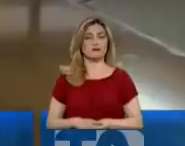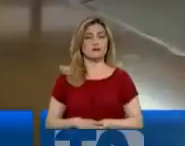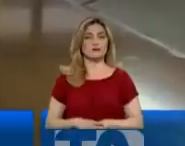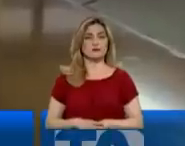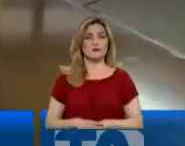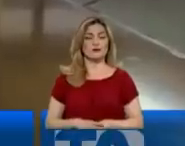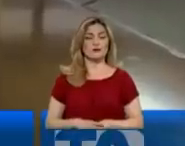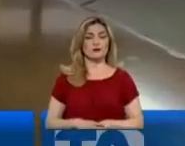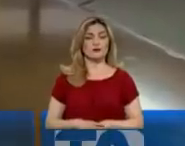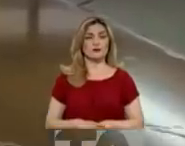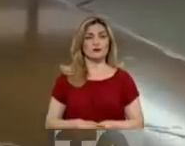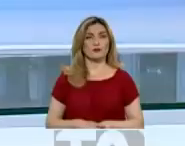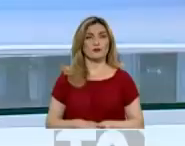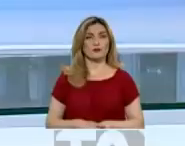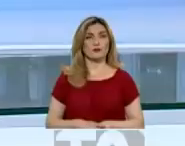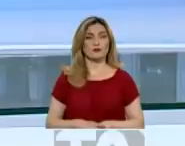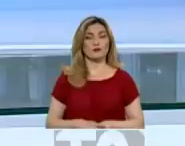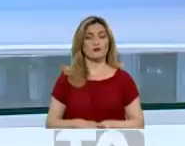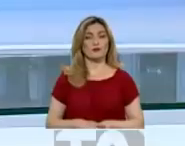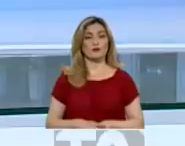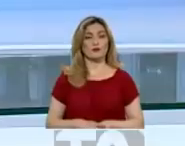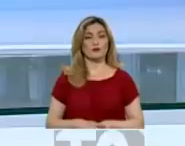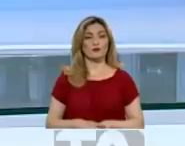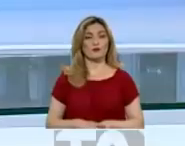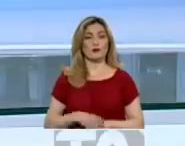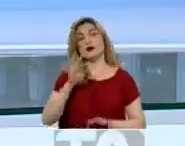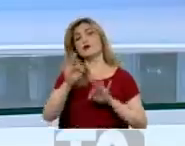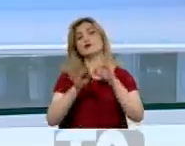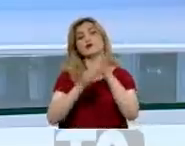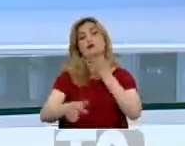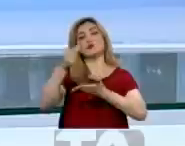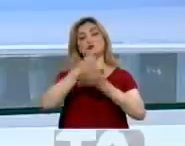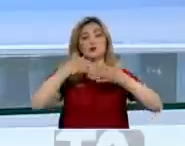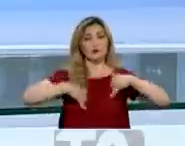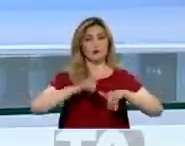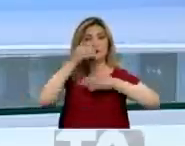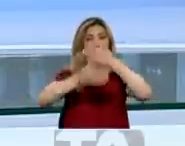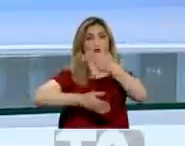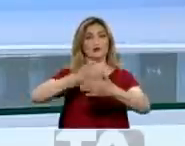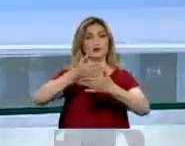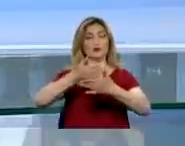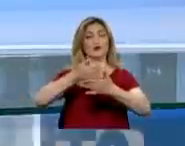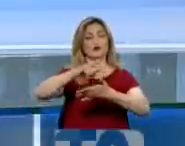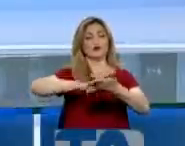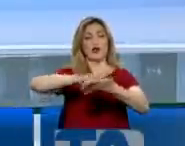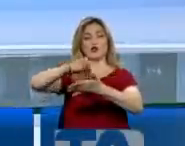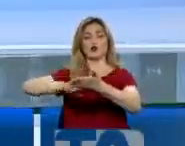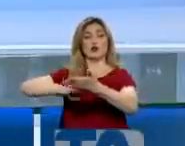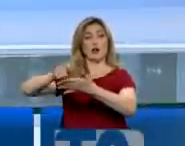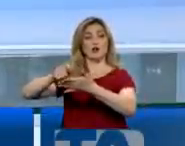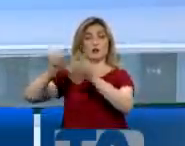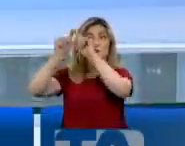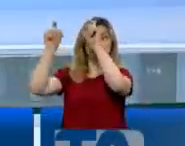valència 24 horas la prefectura del guayas continuará con el proceso de terminación de los contratos de concesión